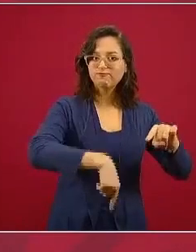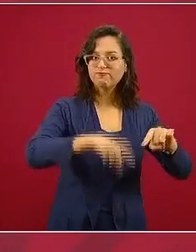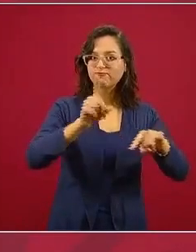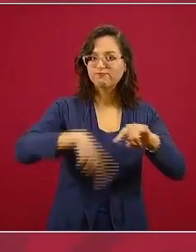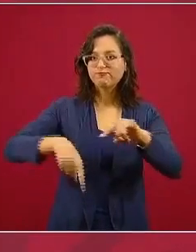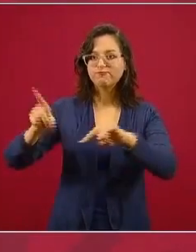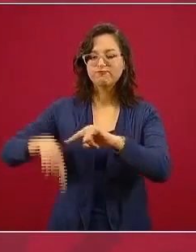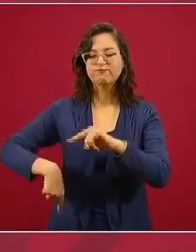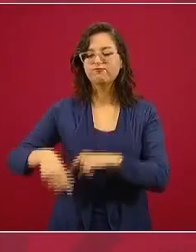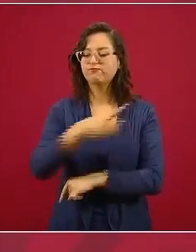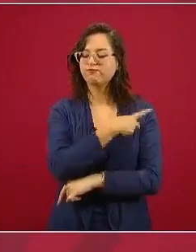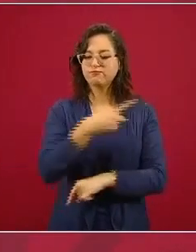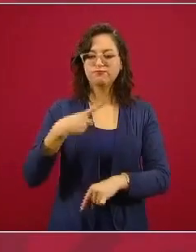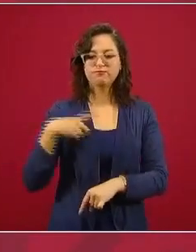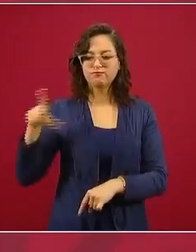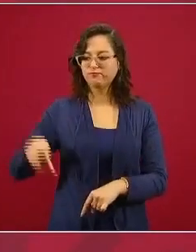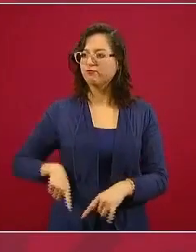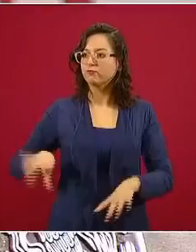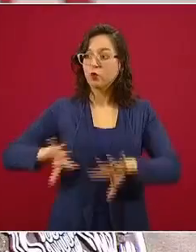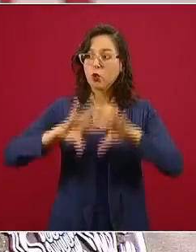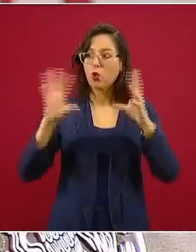al gobierno en su conjunto.